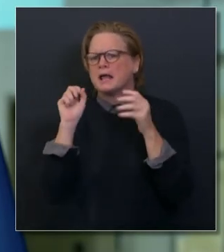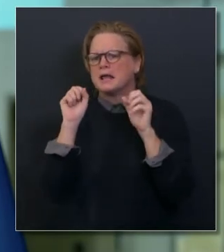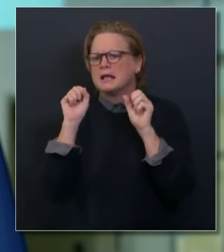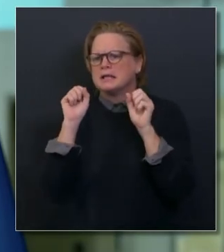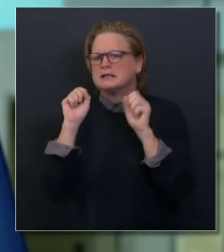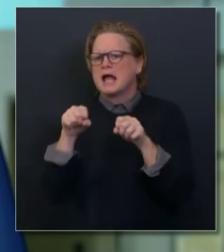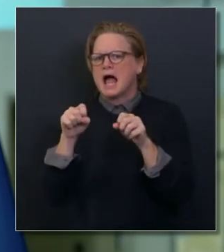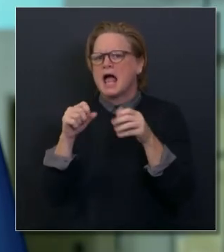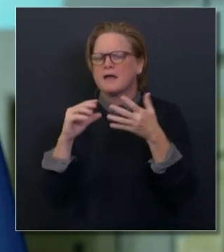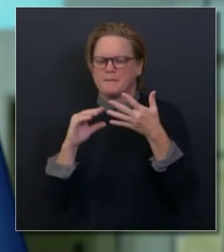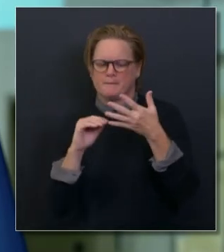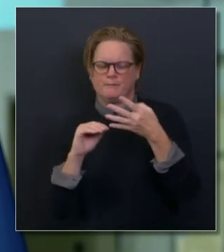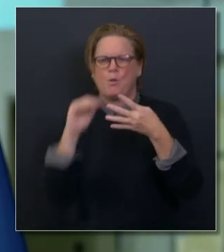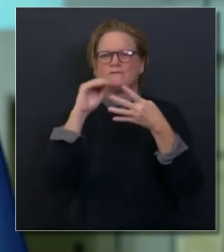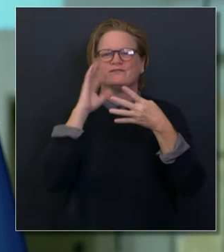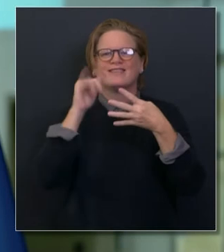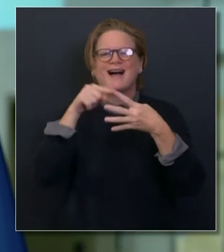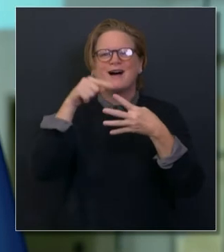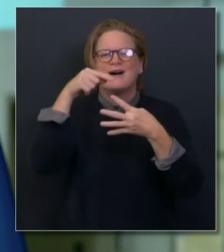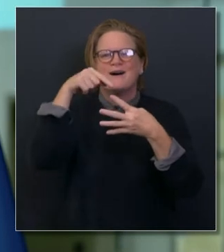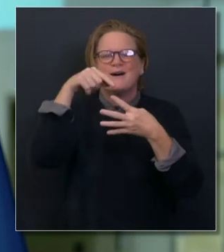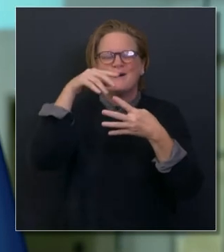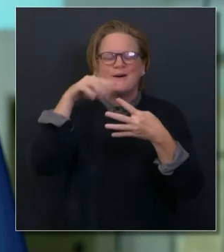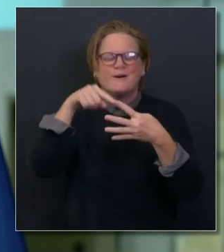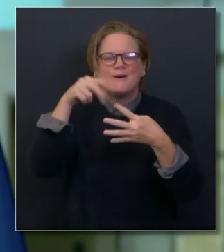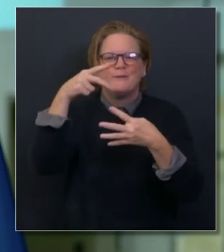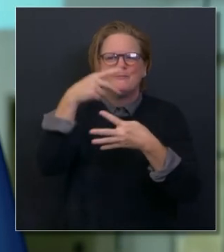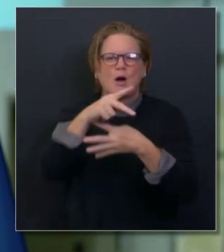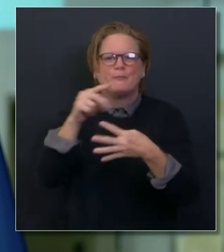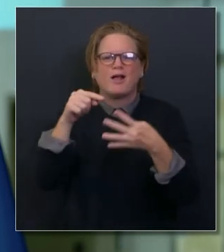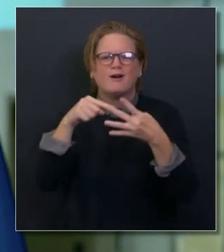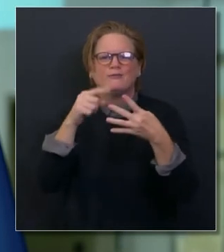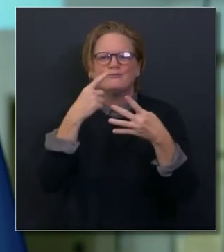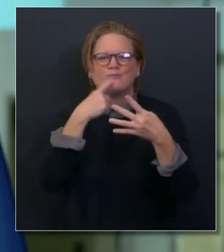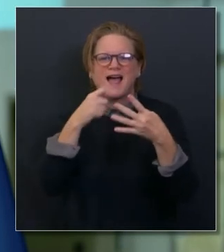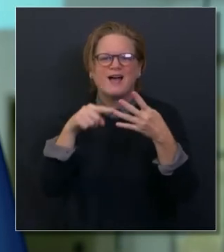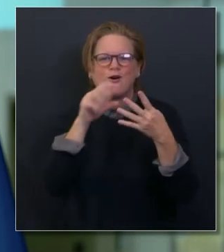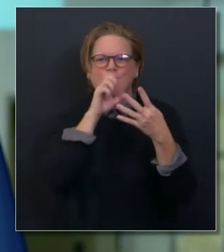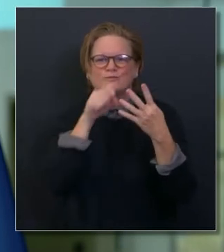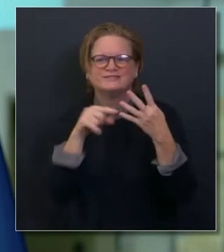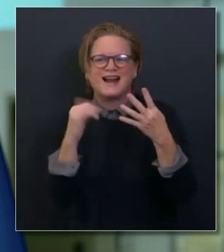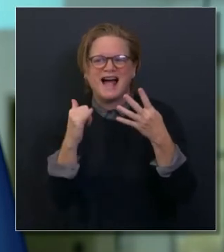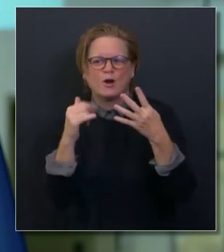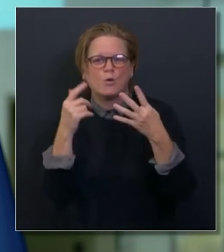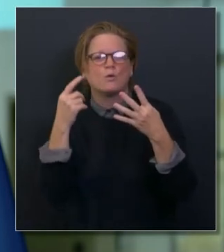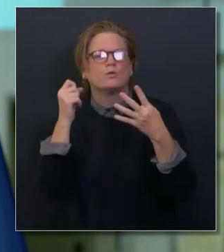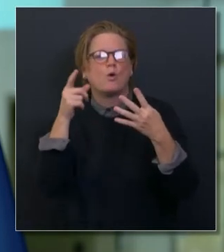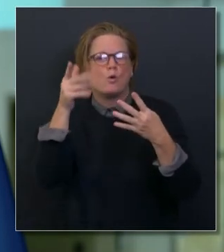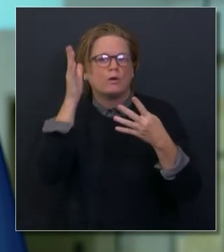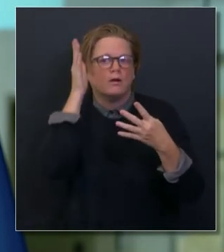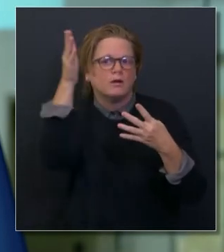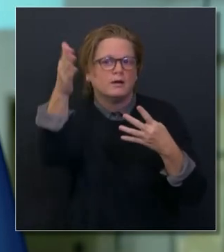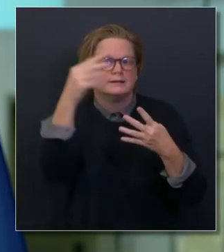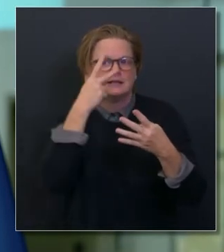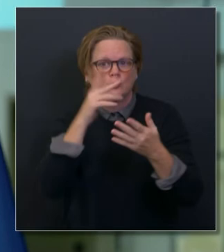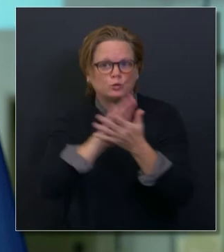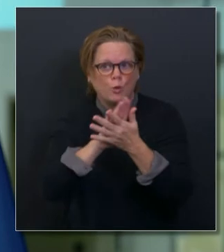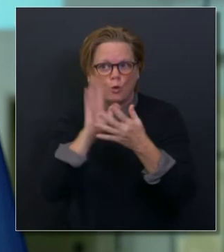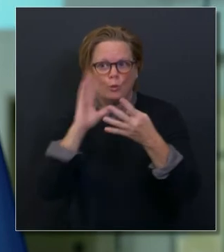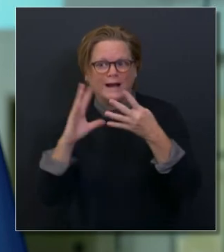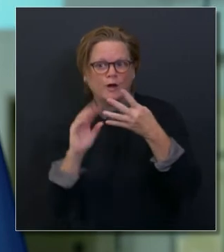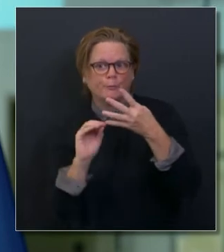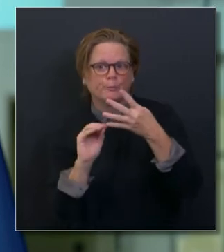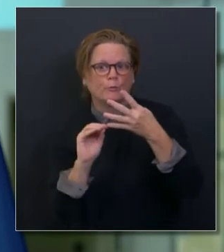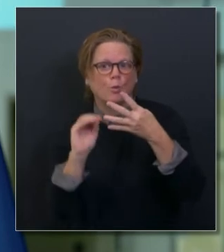los niveles amarillos. ¿Qué probable sea que pueda ocurrir para fin del curso escolar para determinar